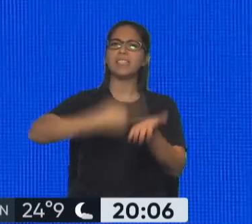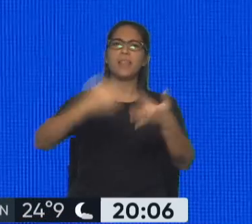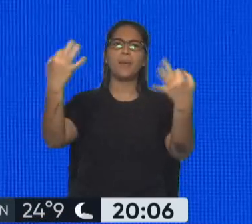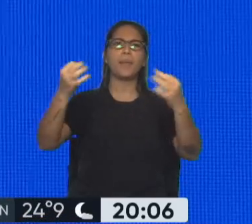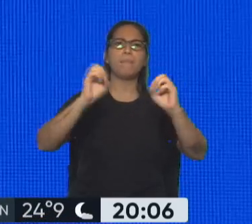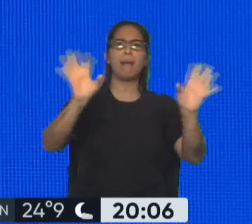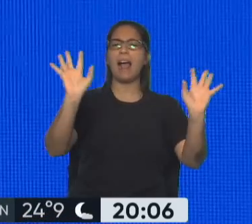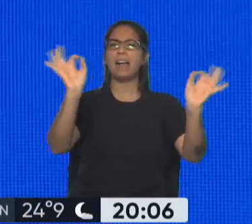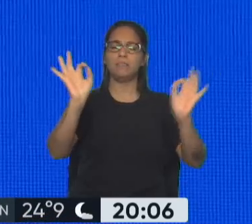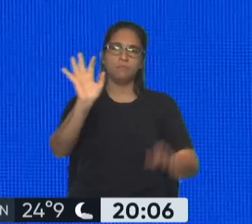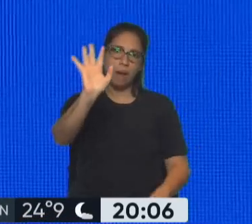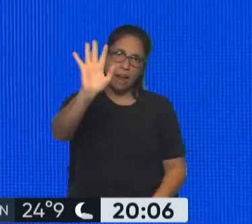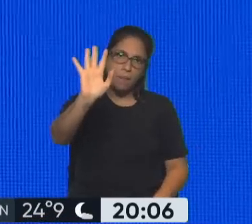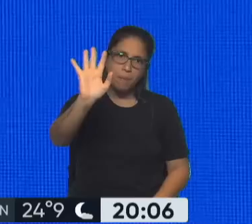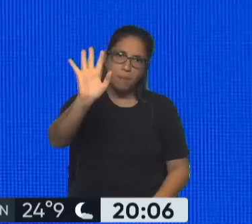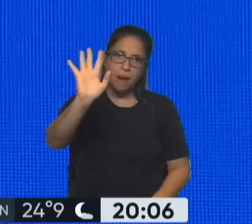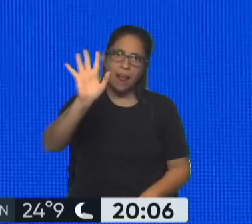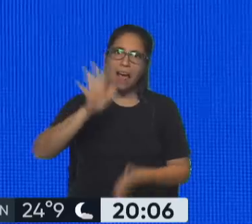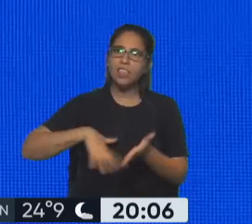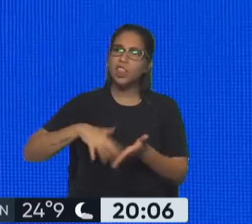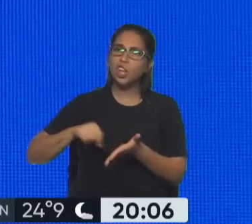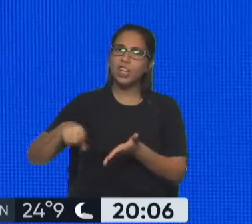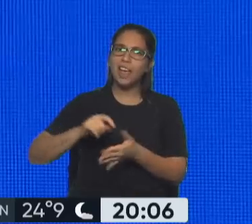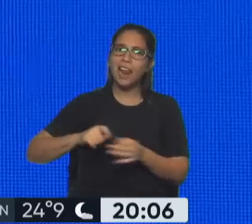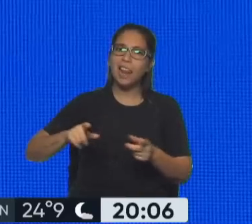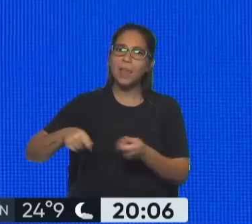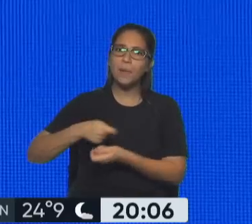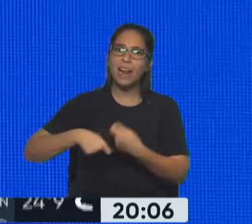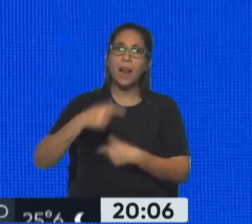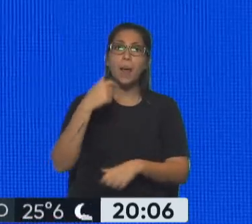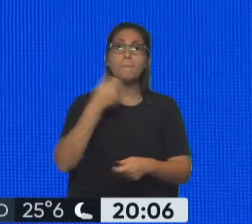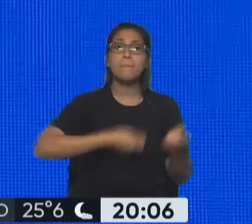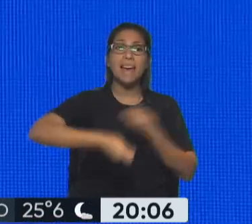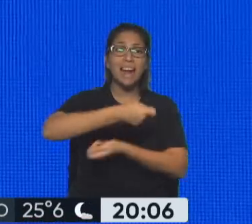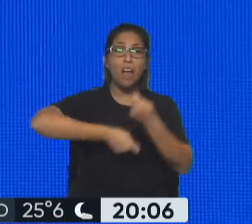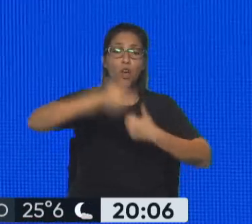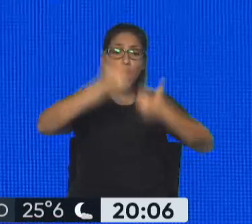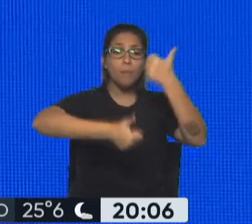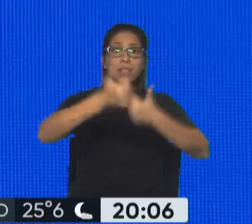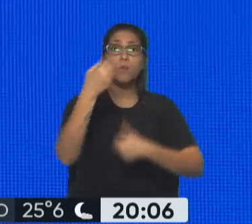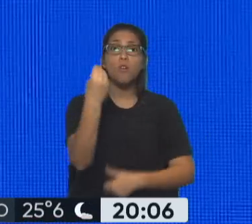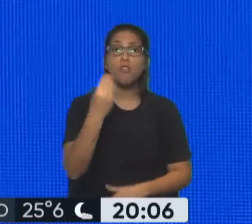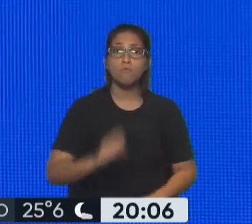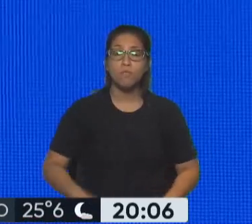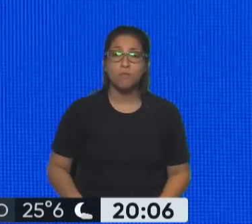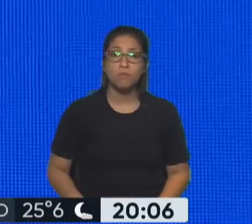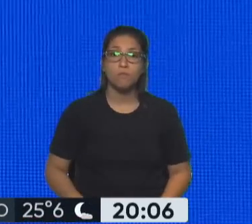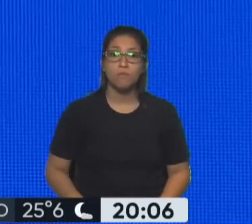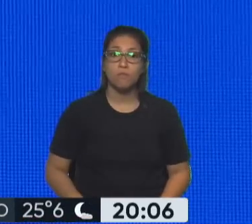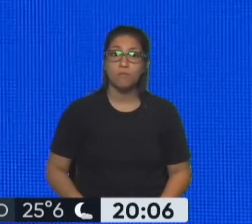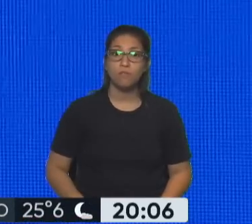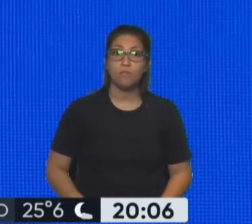ver. ¿Qué dice la teoría liberal? ¿Cómo son los mercados competitivos? Son mercados